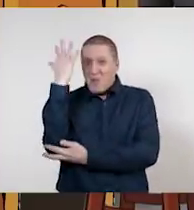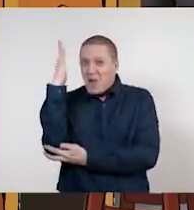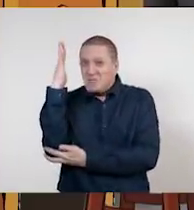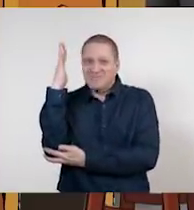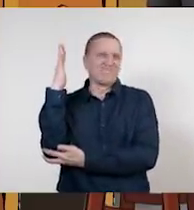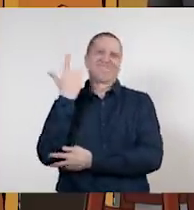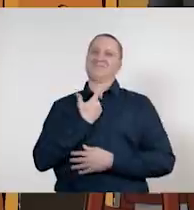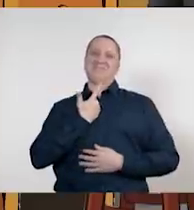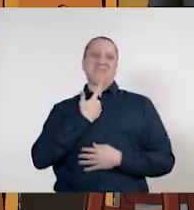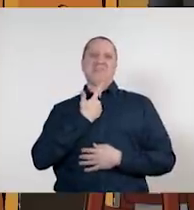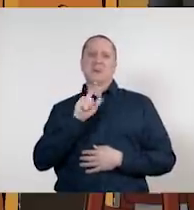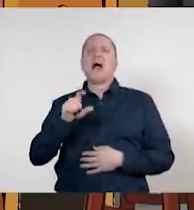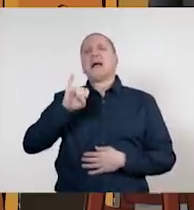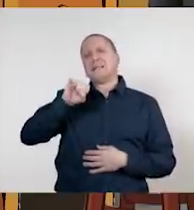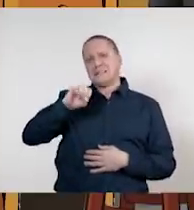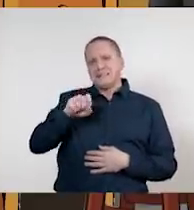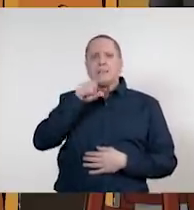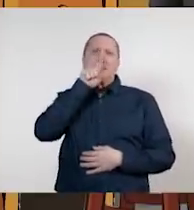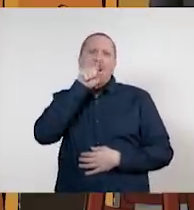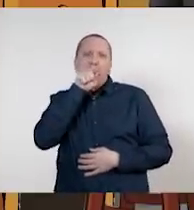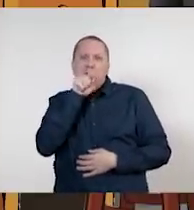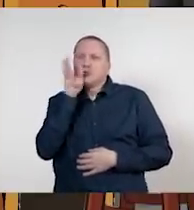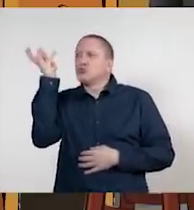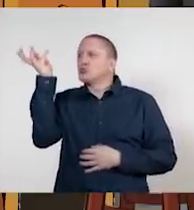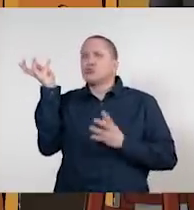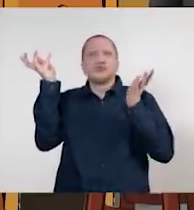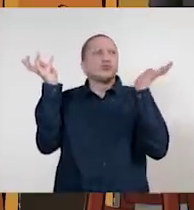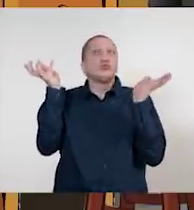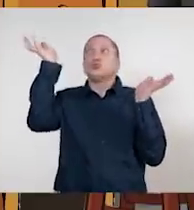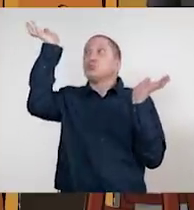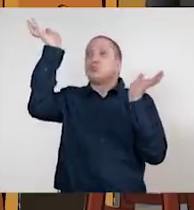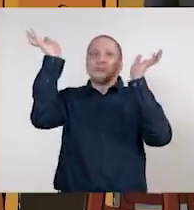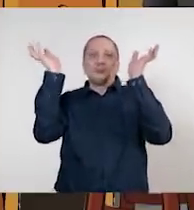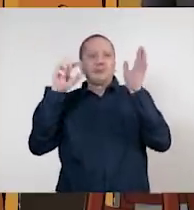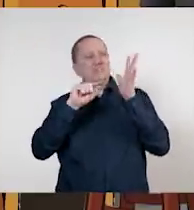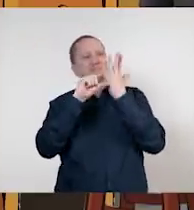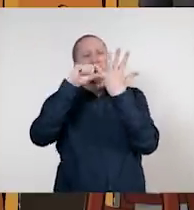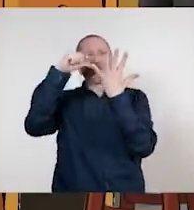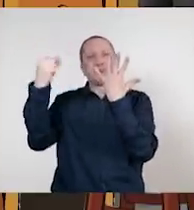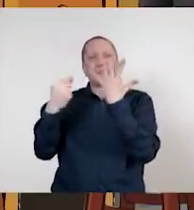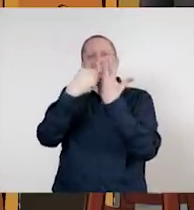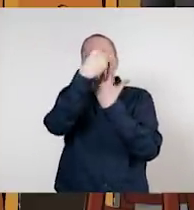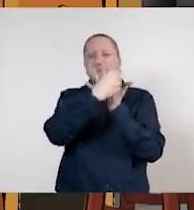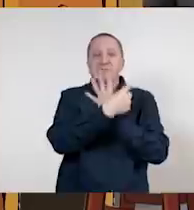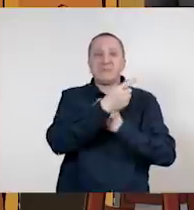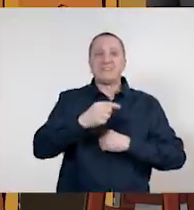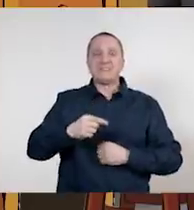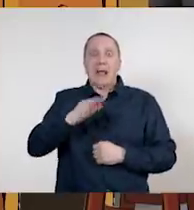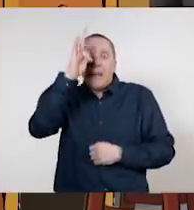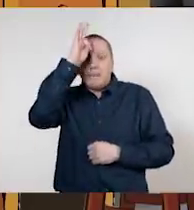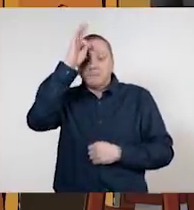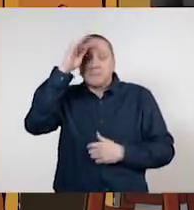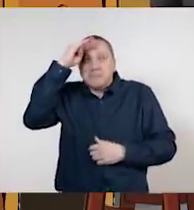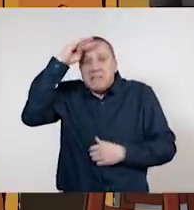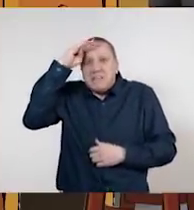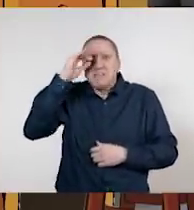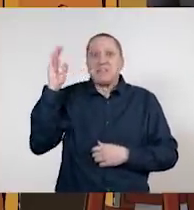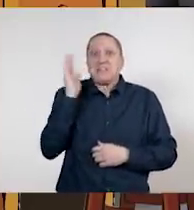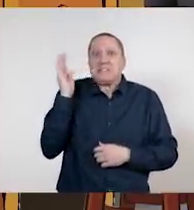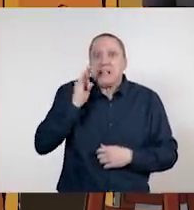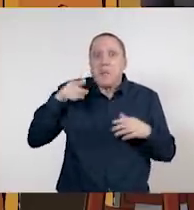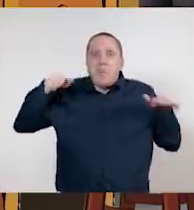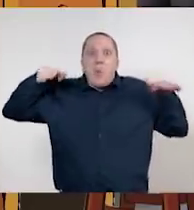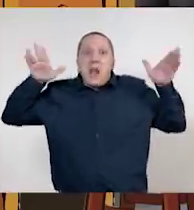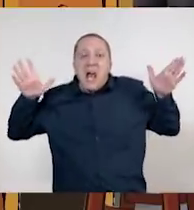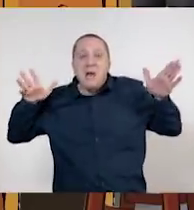no le gustó ser árbol. A pesar de que tenía nidos y pajaritos y sonaba y todas esas ramas, él sentía que con alguna de ellas podía volar, pero no se movía